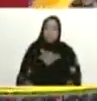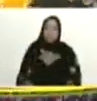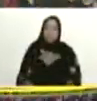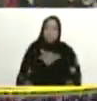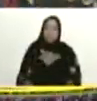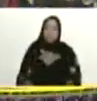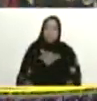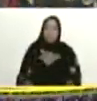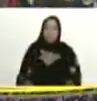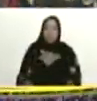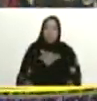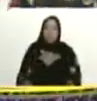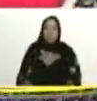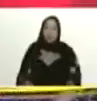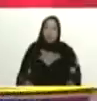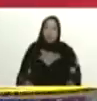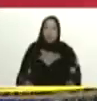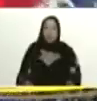Nuestra labor permanente.